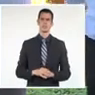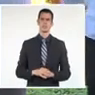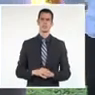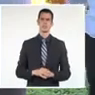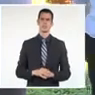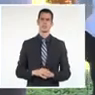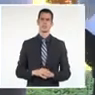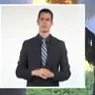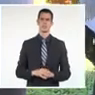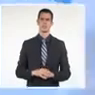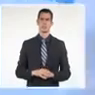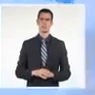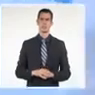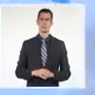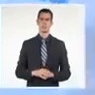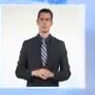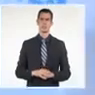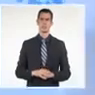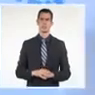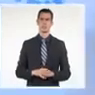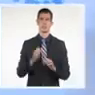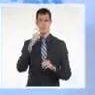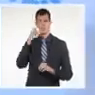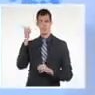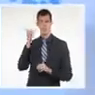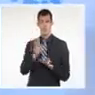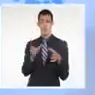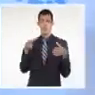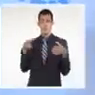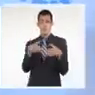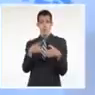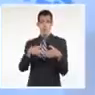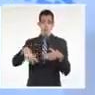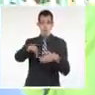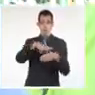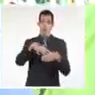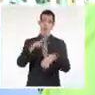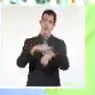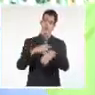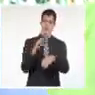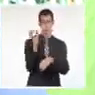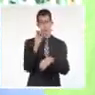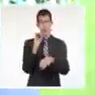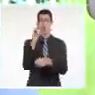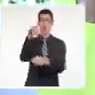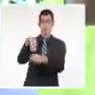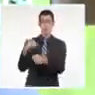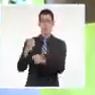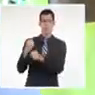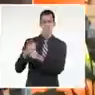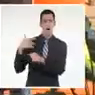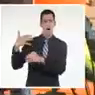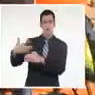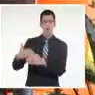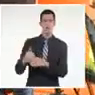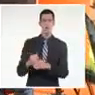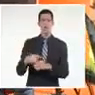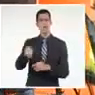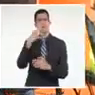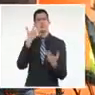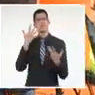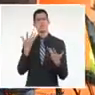la palabra al compañero Alejandro Castillo. Con esta brigada son más de 240 los trabajadores de las 5 empresas del